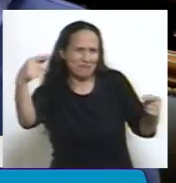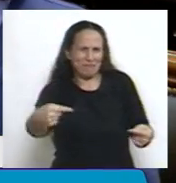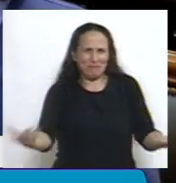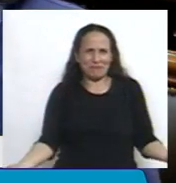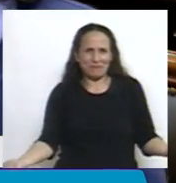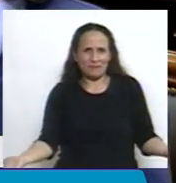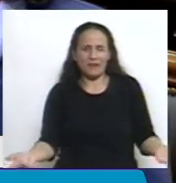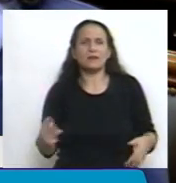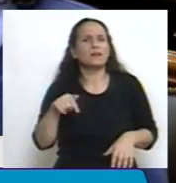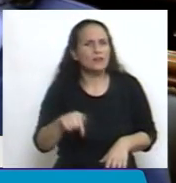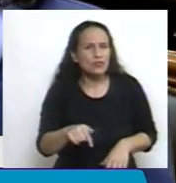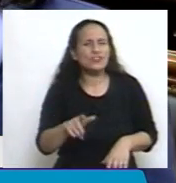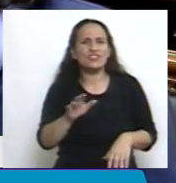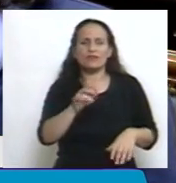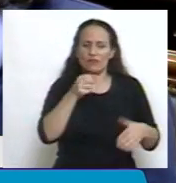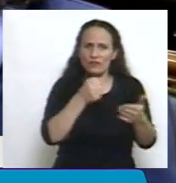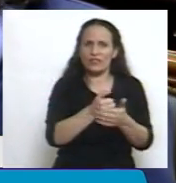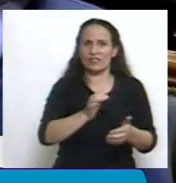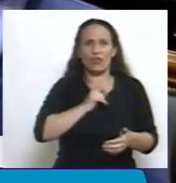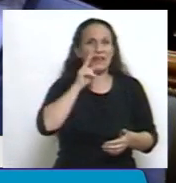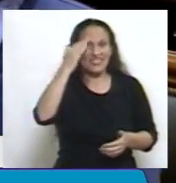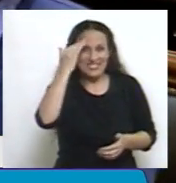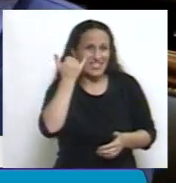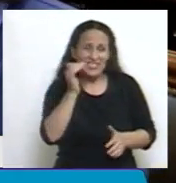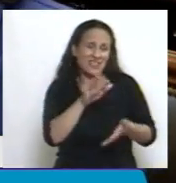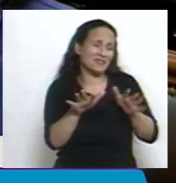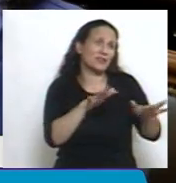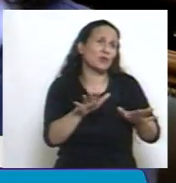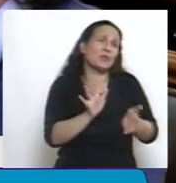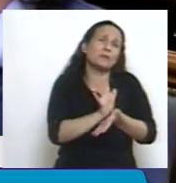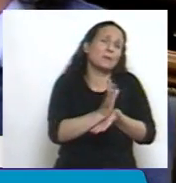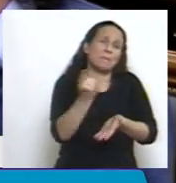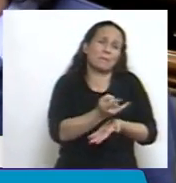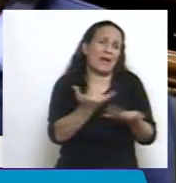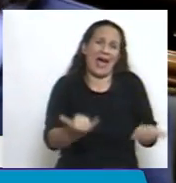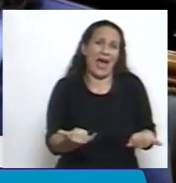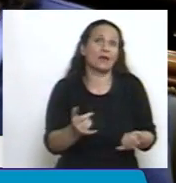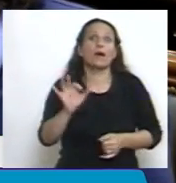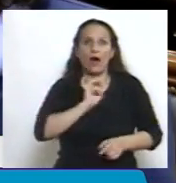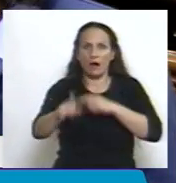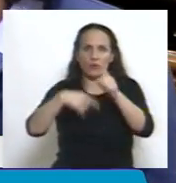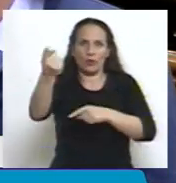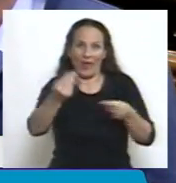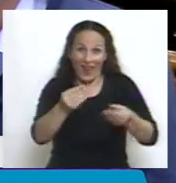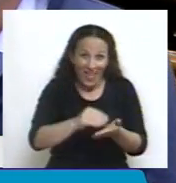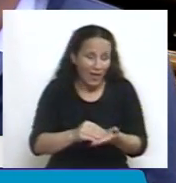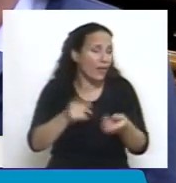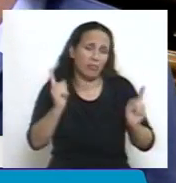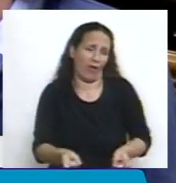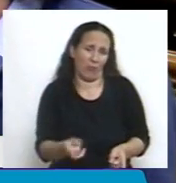Entonces, ya el fin del 2015 es una ficción y el 2016 también es una ficción. Estamos